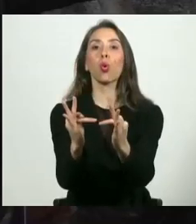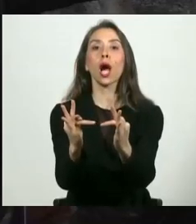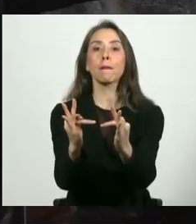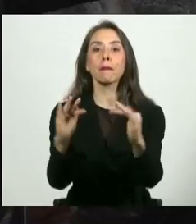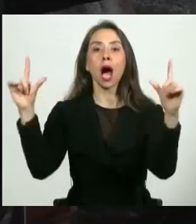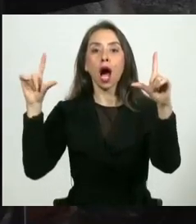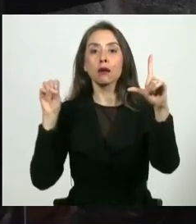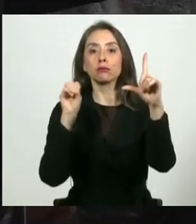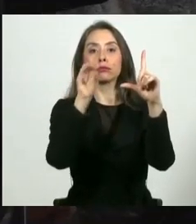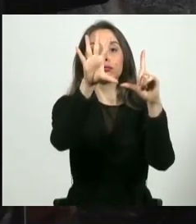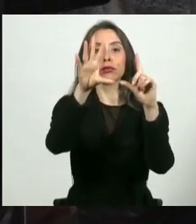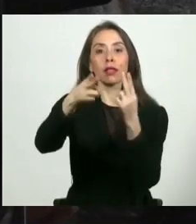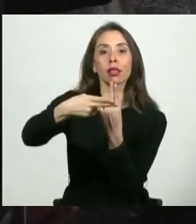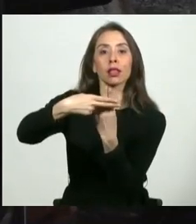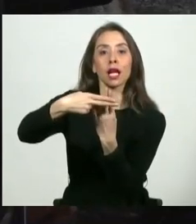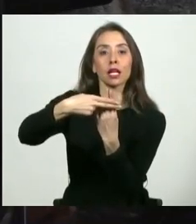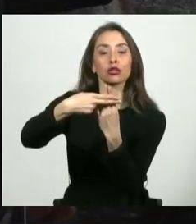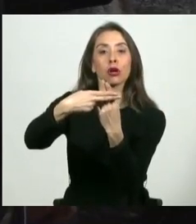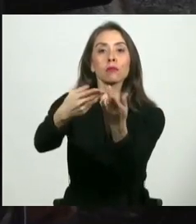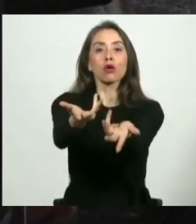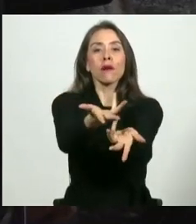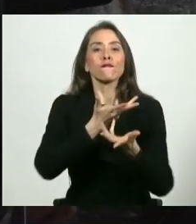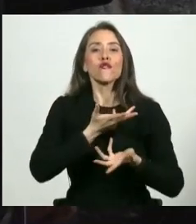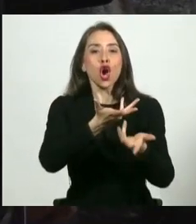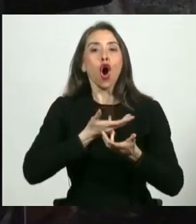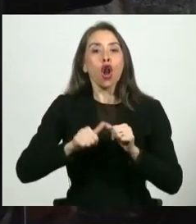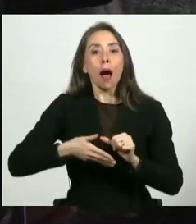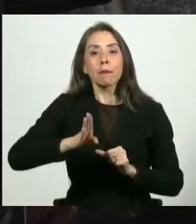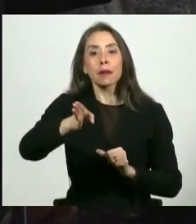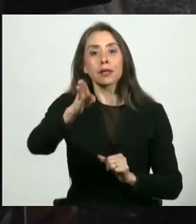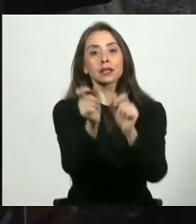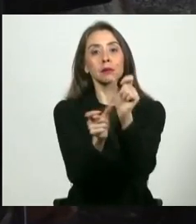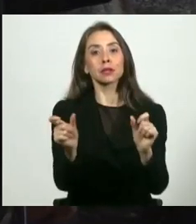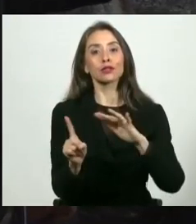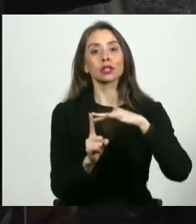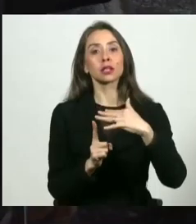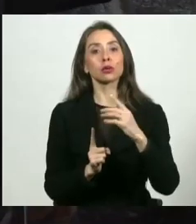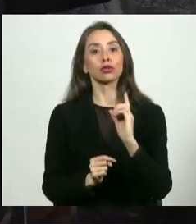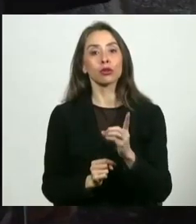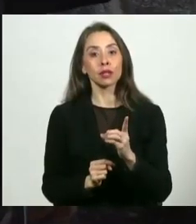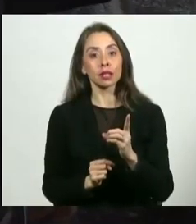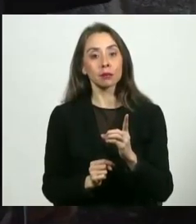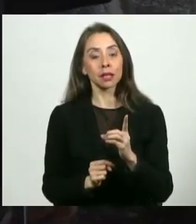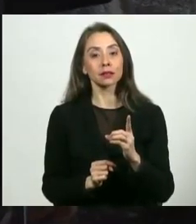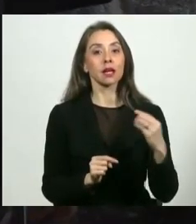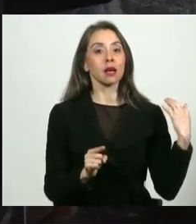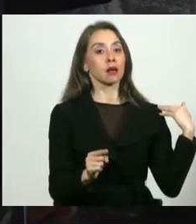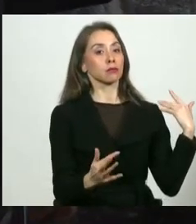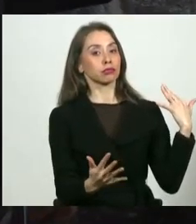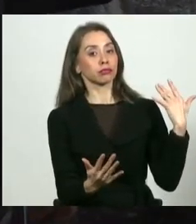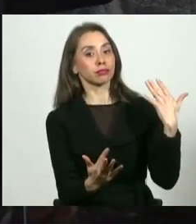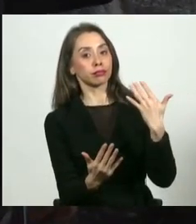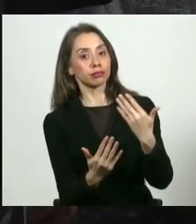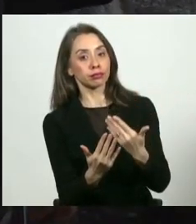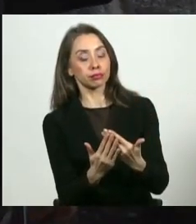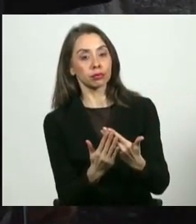lo transmita, porque es una violación sistemática a los derechos de las personas en situación de discapacidad. De ahí en adelante, creo